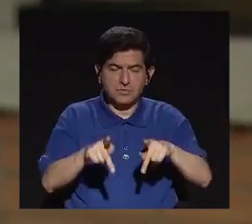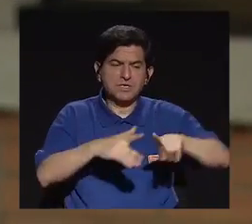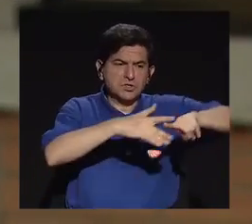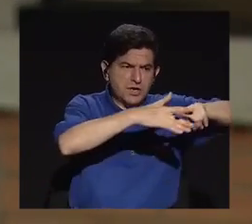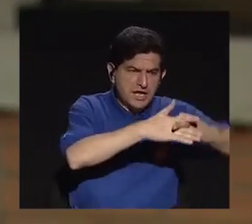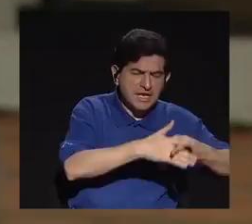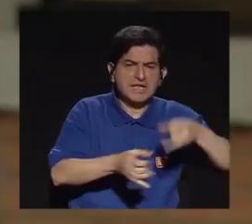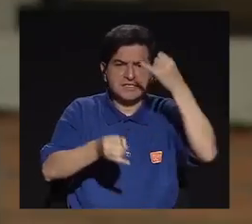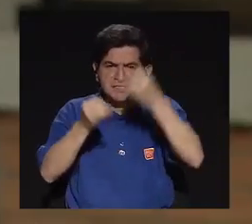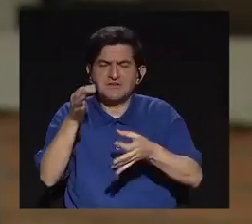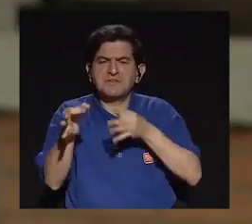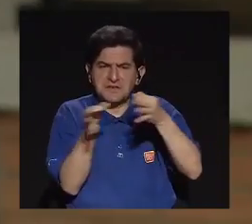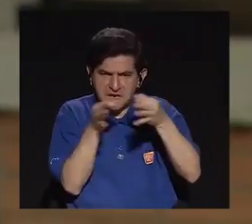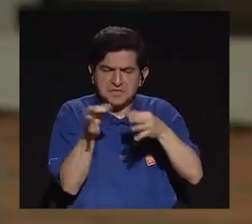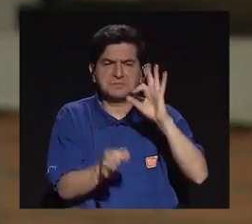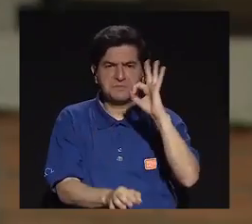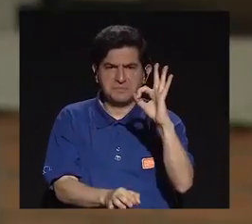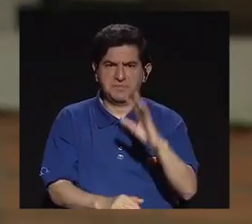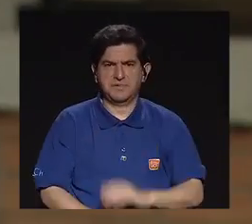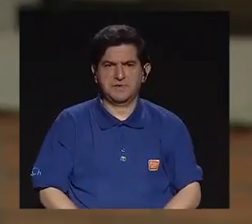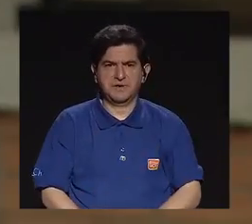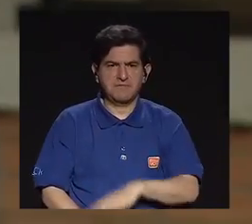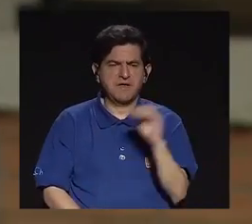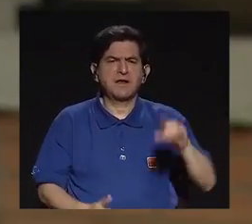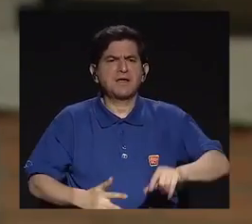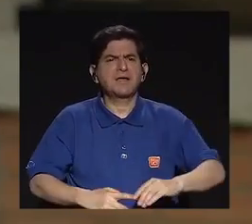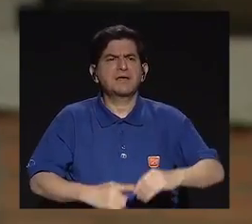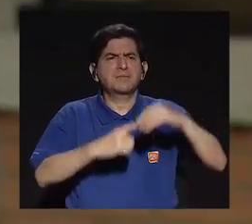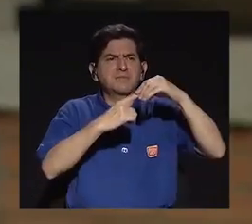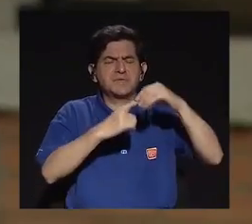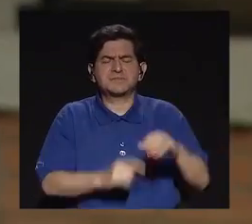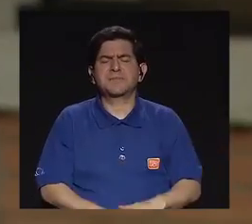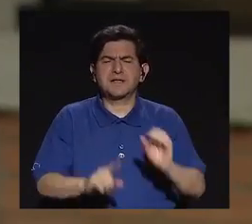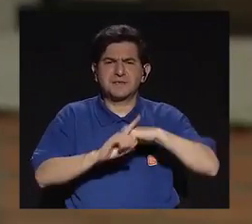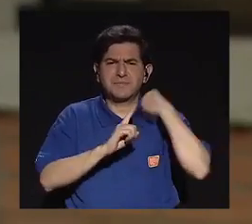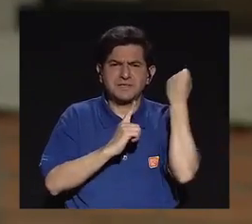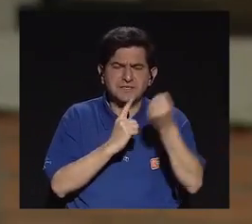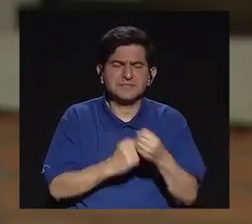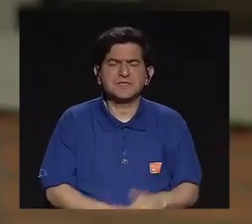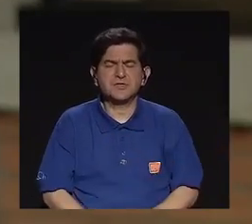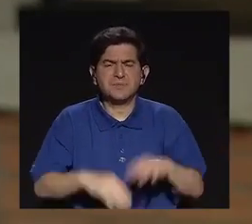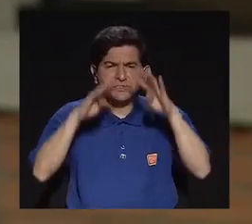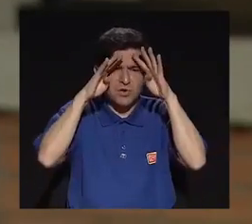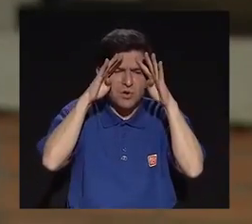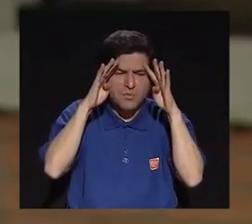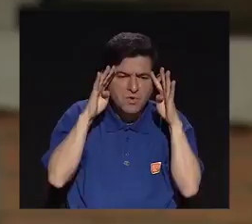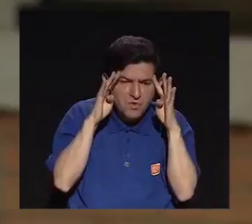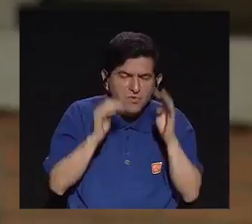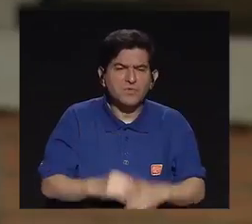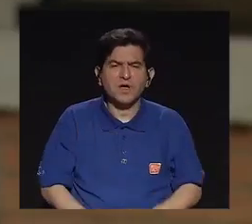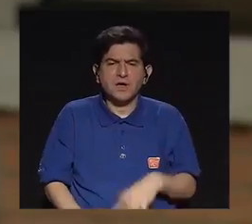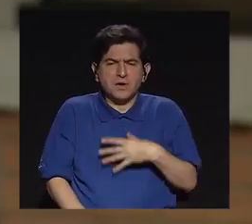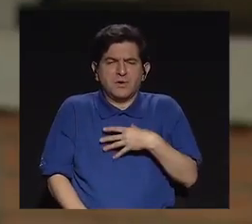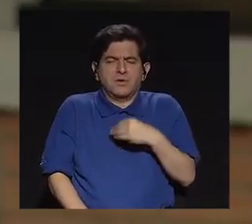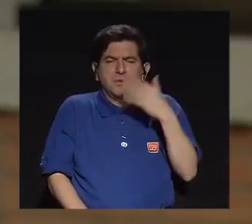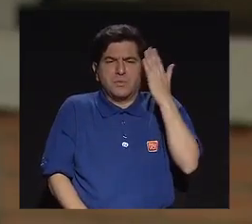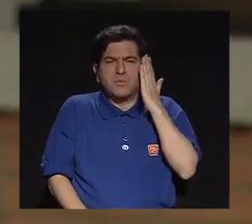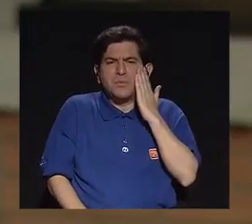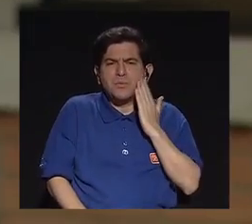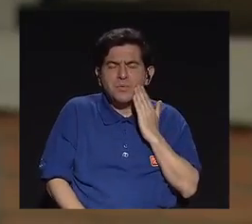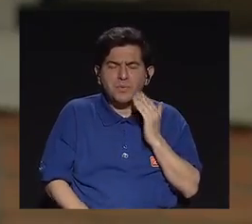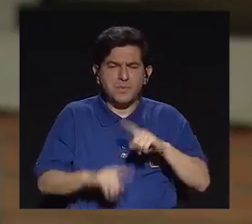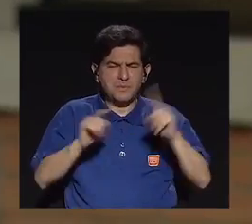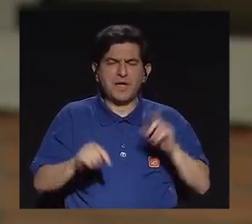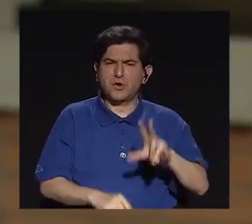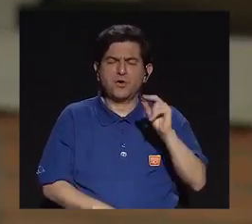cuándo lo inicia, cuándo lo empieza, y van a ser principalmente síntomas vegetativos, pero sin ningún déficit neurológico. ¿Qué